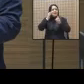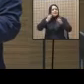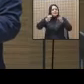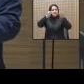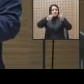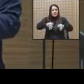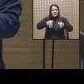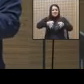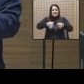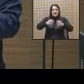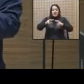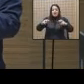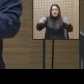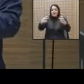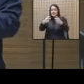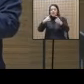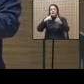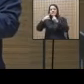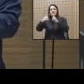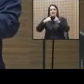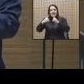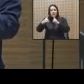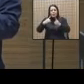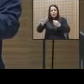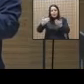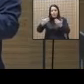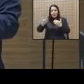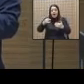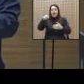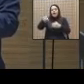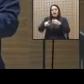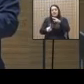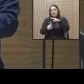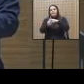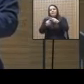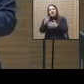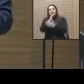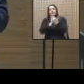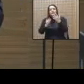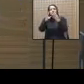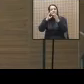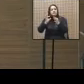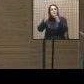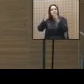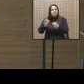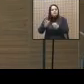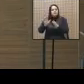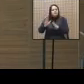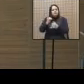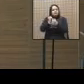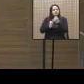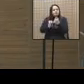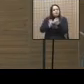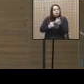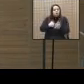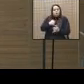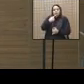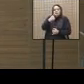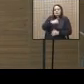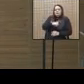De las mesas de diálogo han salido unas conclusiones que uno dice, Dios mío,